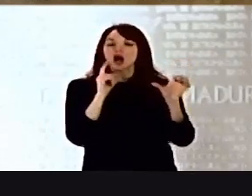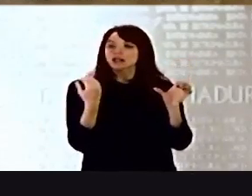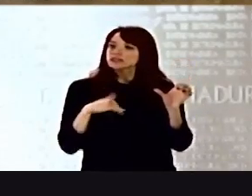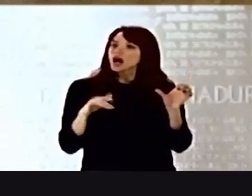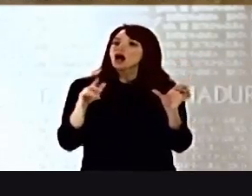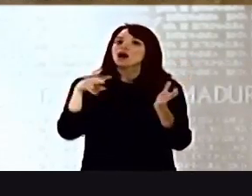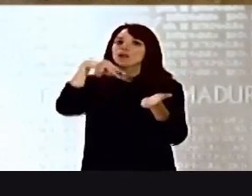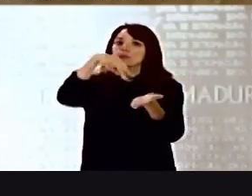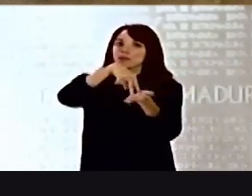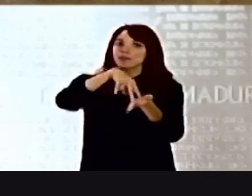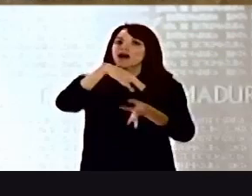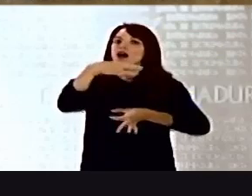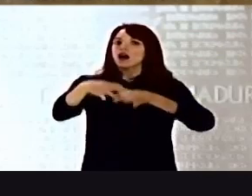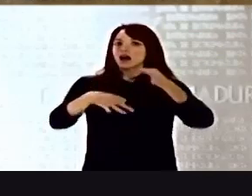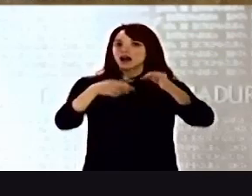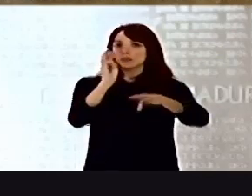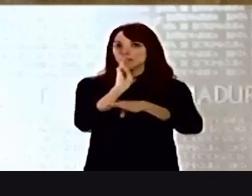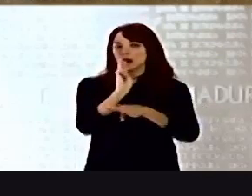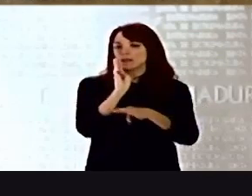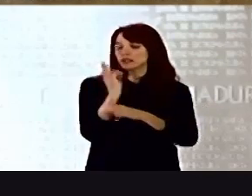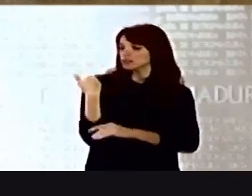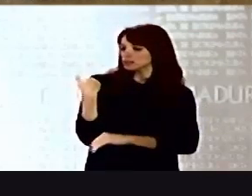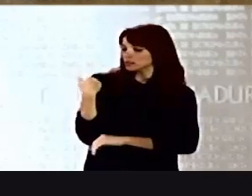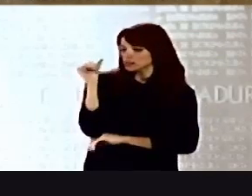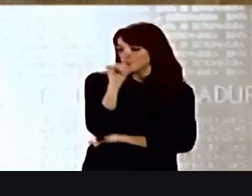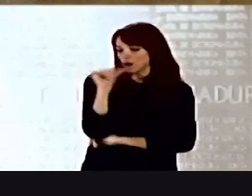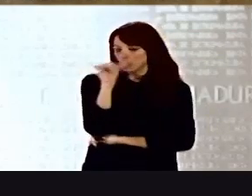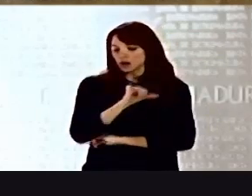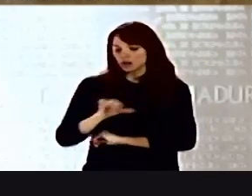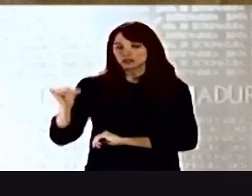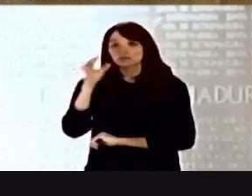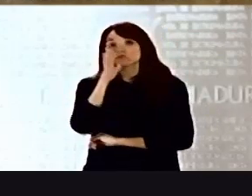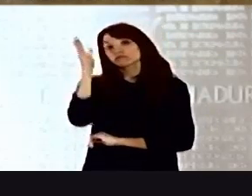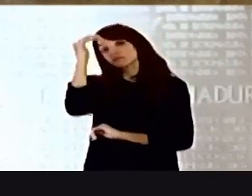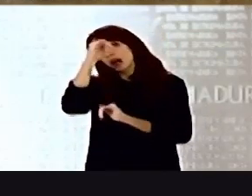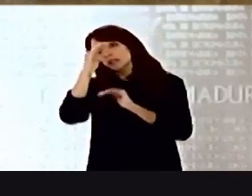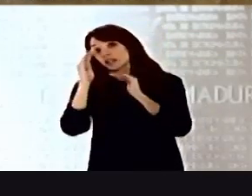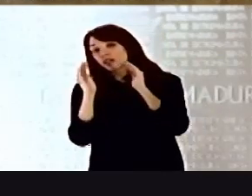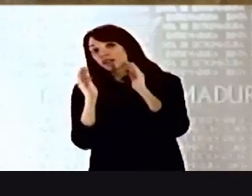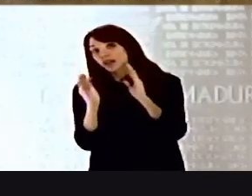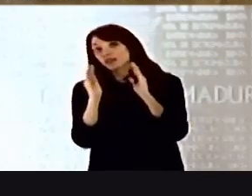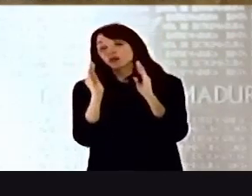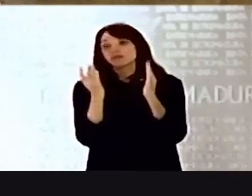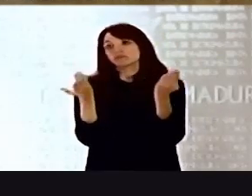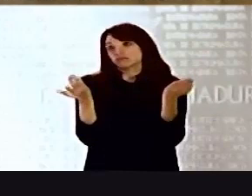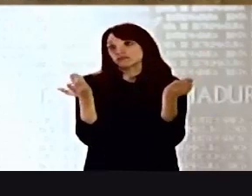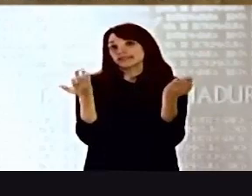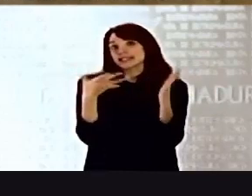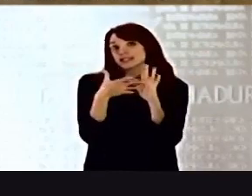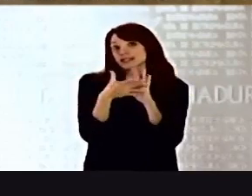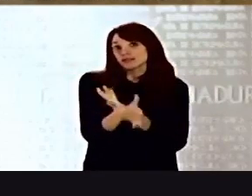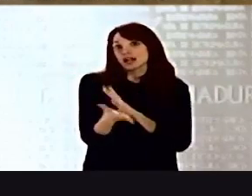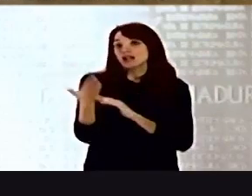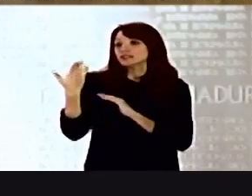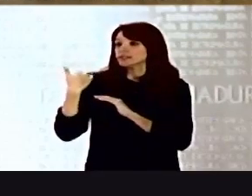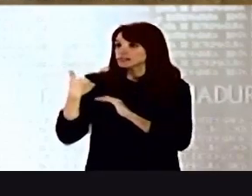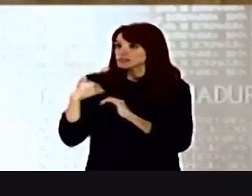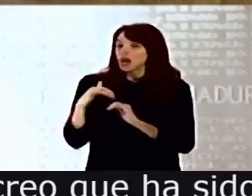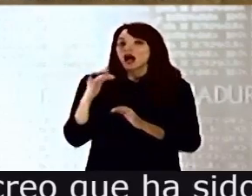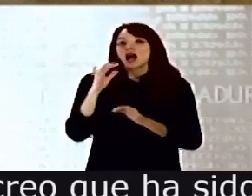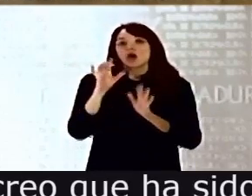ya en sede parlamentaria. Creo que ha sido hace varias semanas atendiendo, pues, es decir, que hemos mandado a la Asamblea